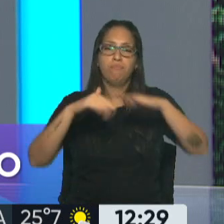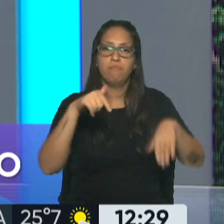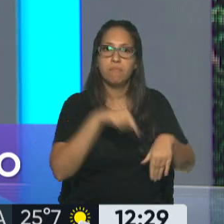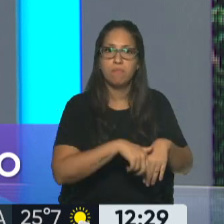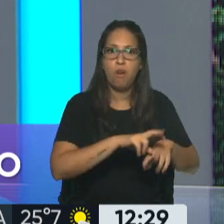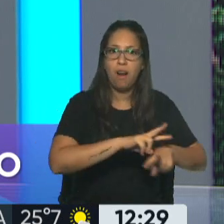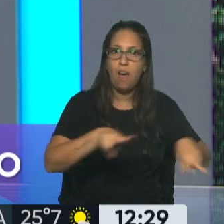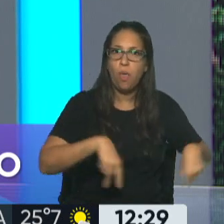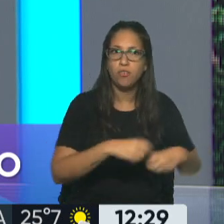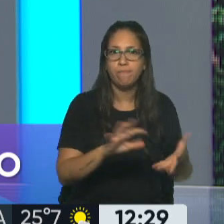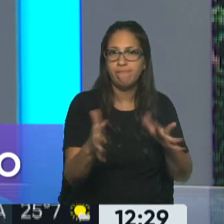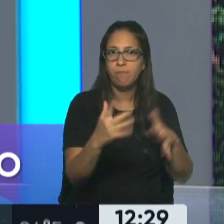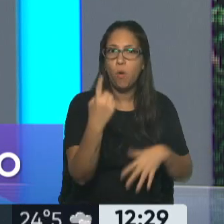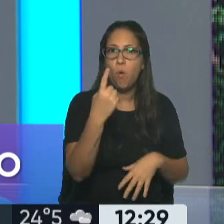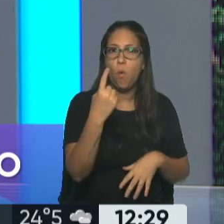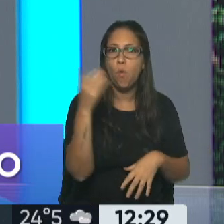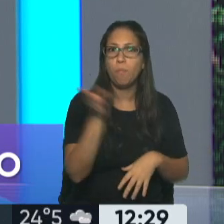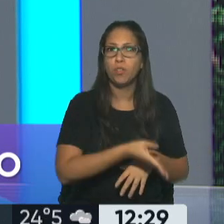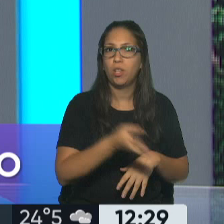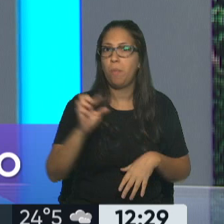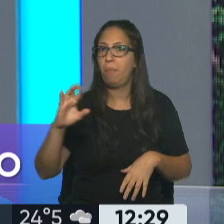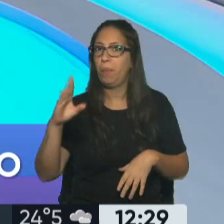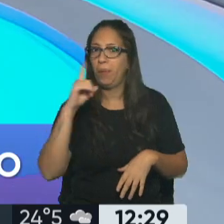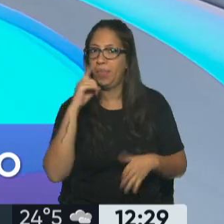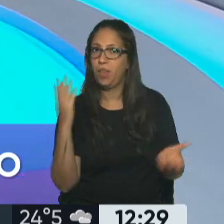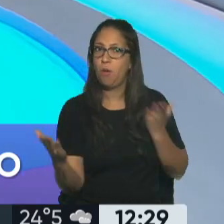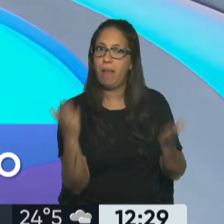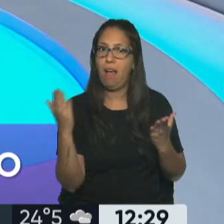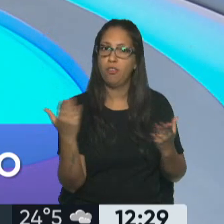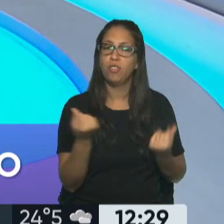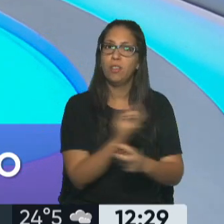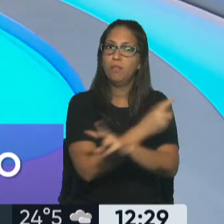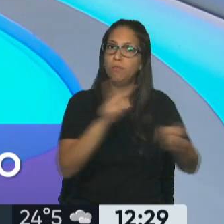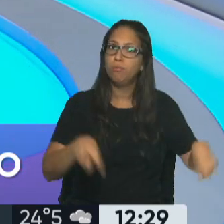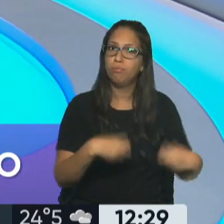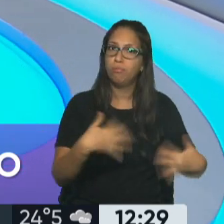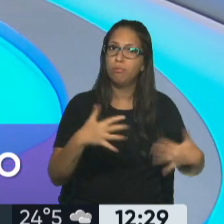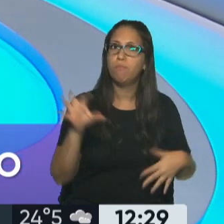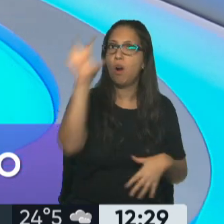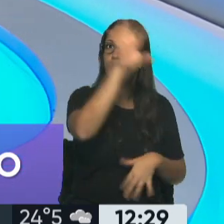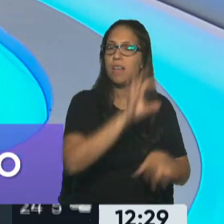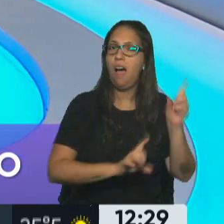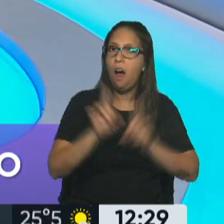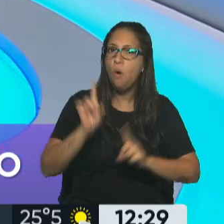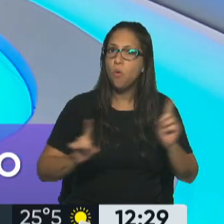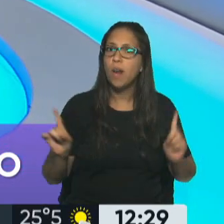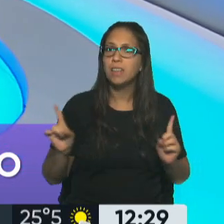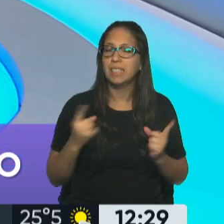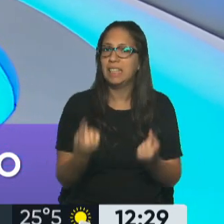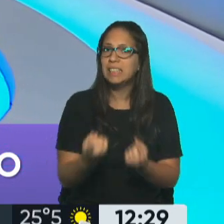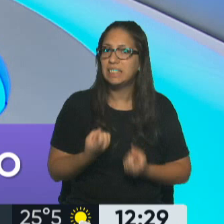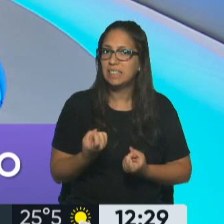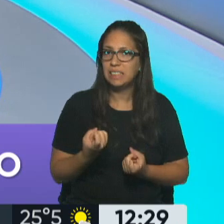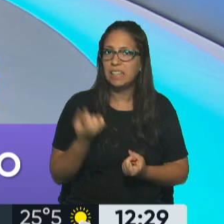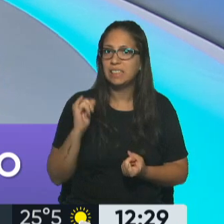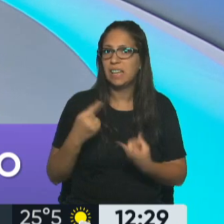es cerca del 1% del PBI. Bueno. O sea que algunas provincias están necesitando